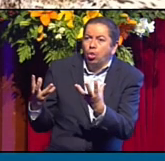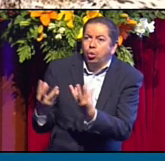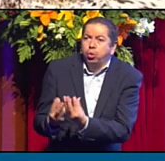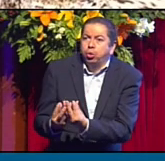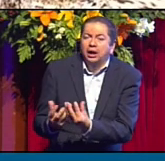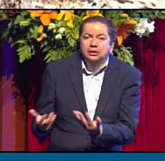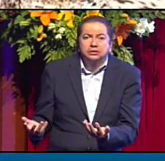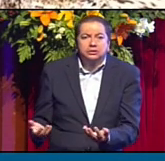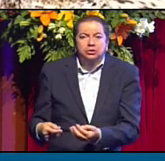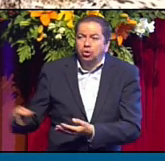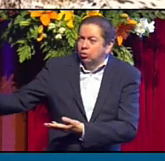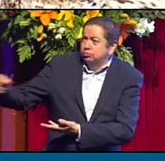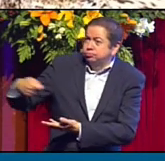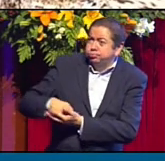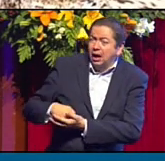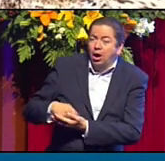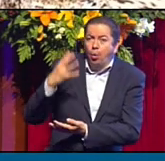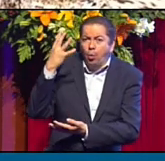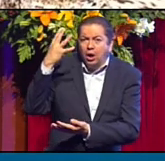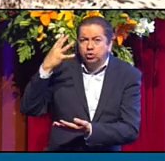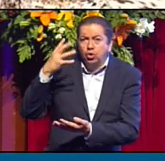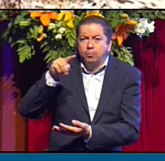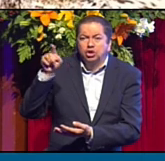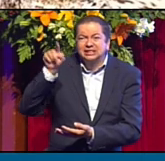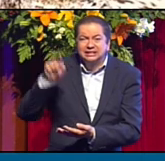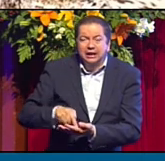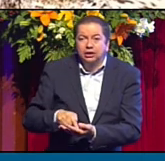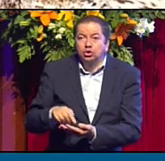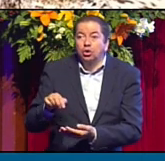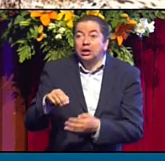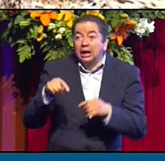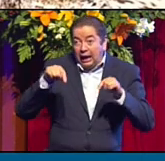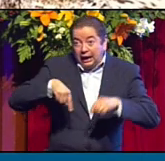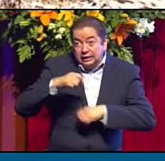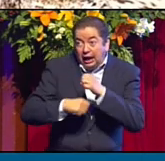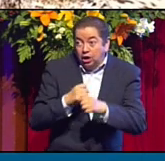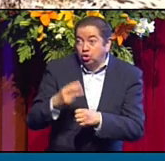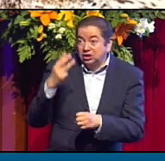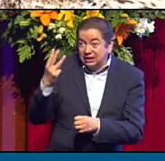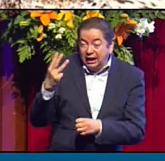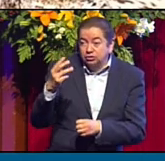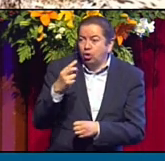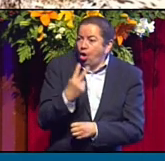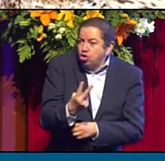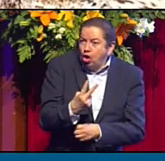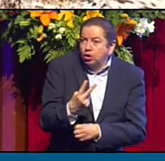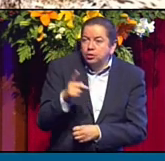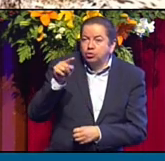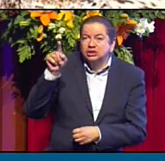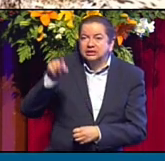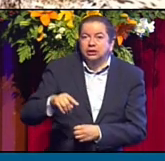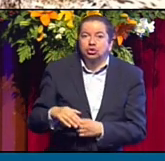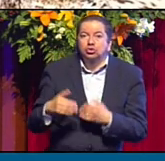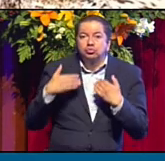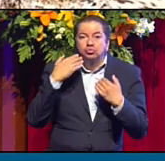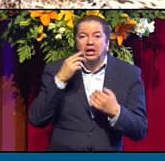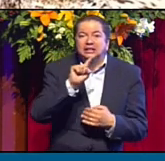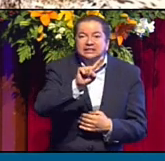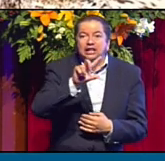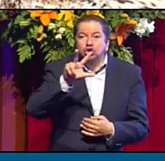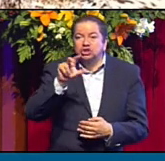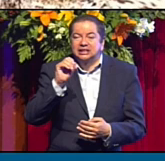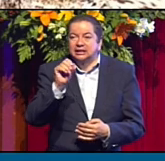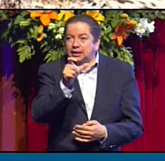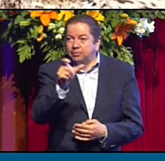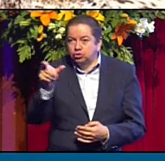recursos que nos entregaron, con el 4%, que este año va a ser el 3 o el 2, como nos anticiparon, beneficiamos a 180 familias, 180